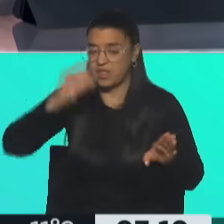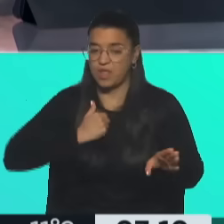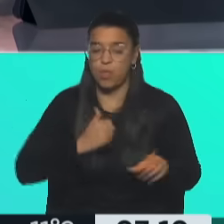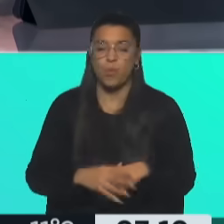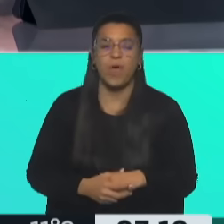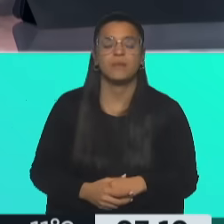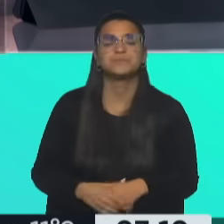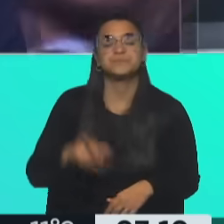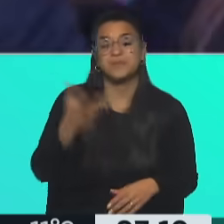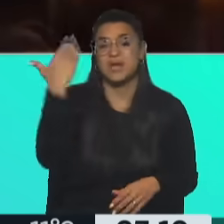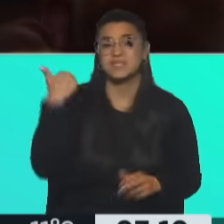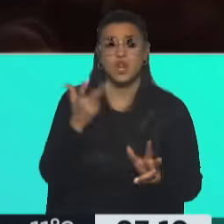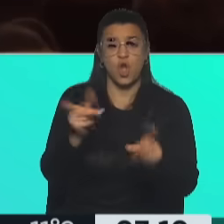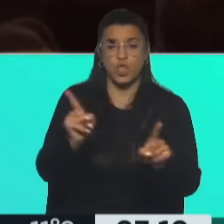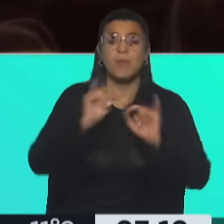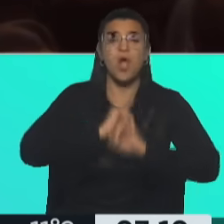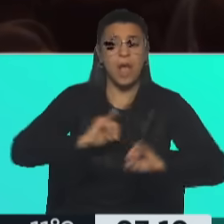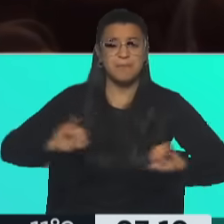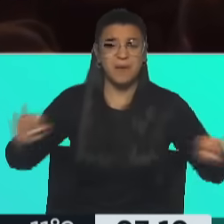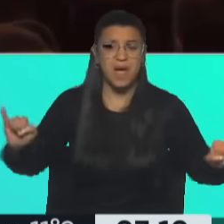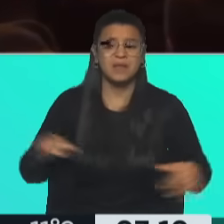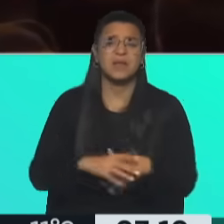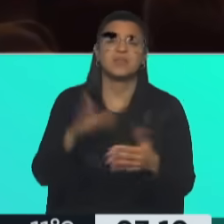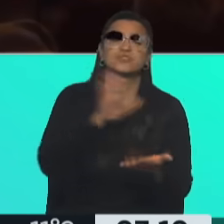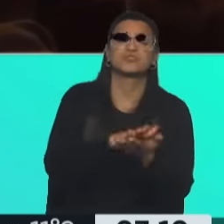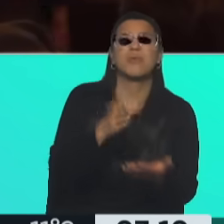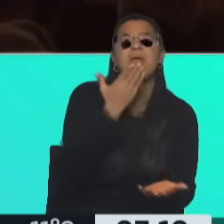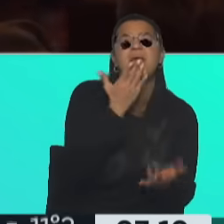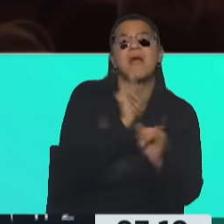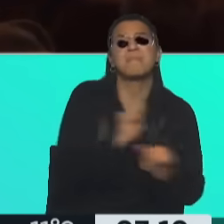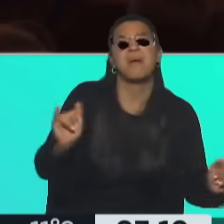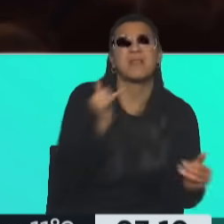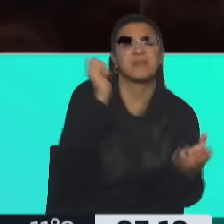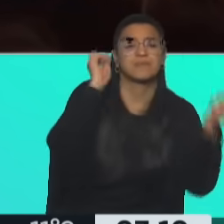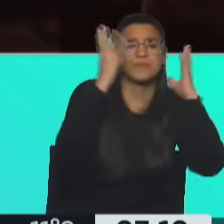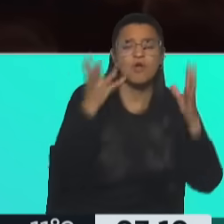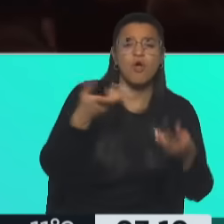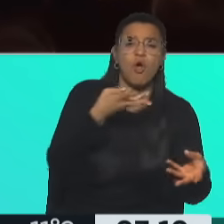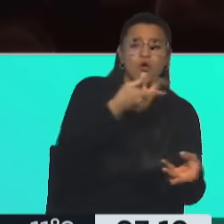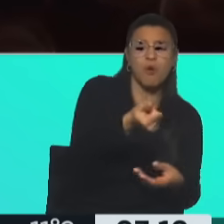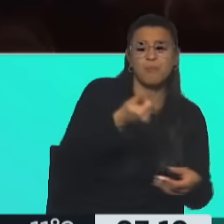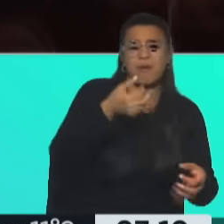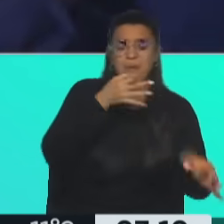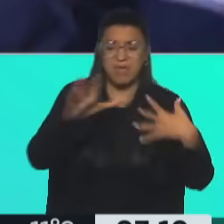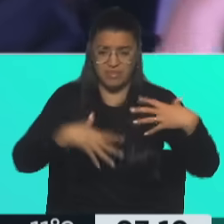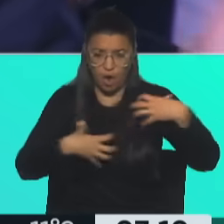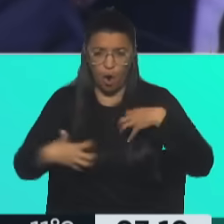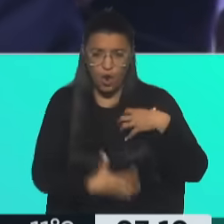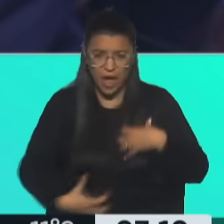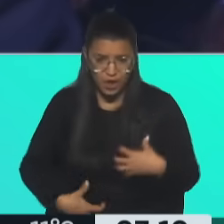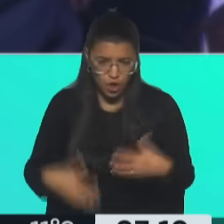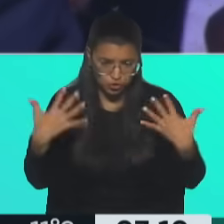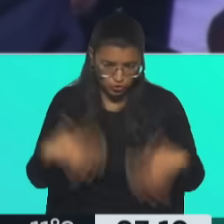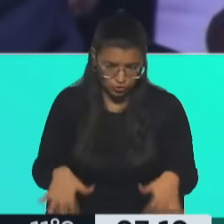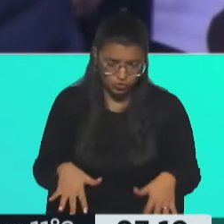no lo repitió ayer pero durante la campaña algunas de las propuestas de Javier milei estaban relacionadas con la compraventa de órganos de órganos humanos estaba